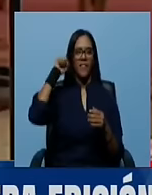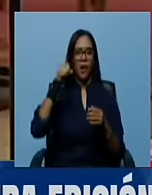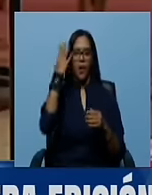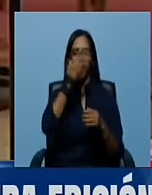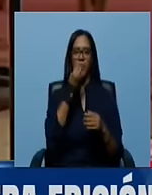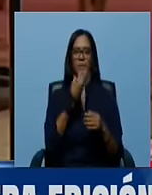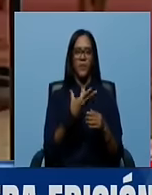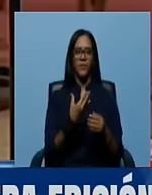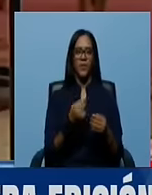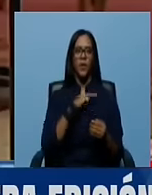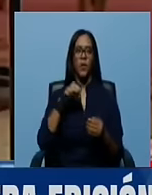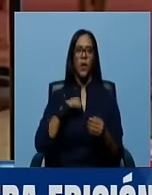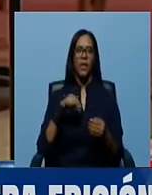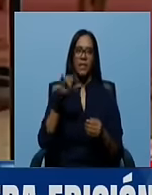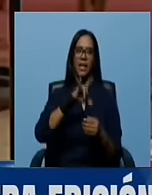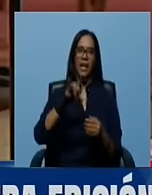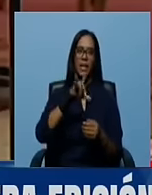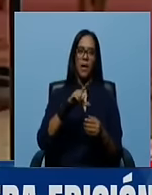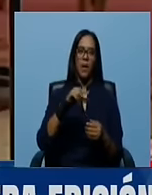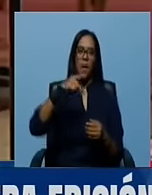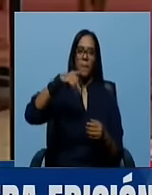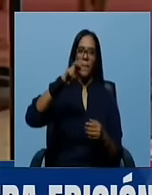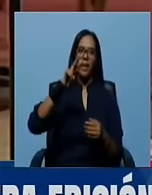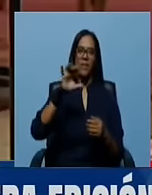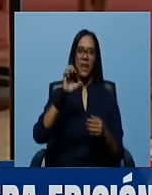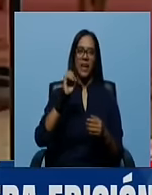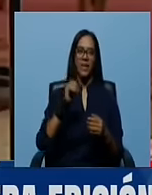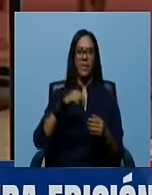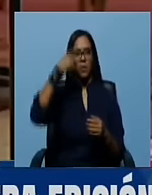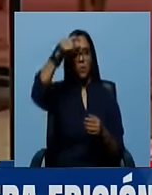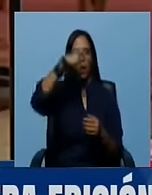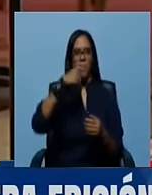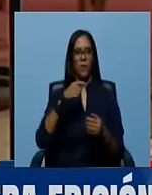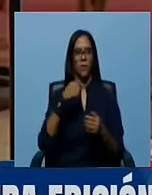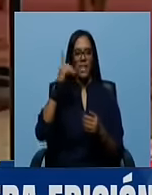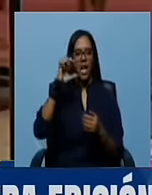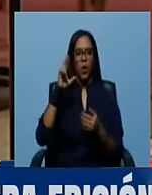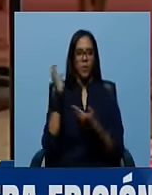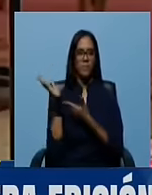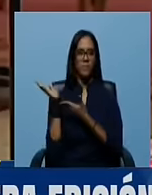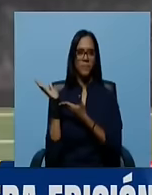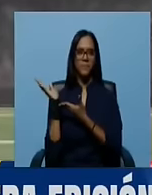hermoso. Nuestro gran pibe de oro, el pibe del pueblo, Diego.